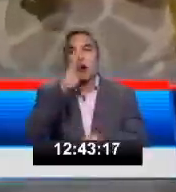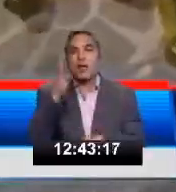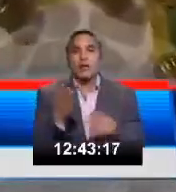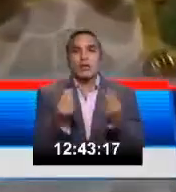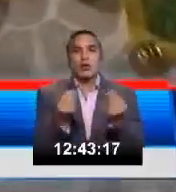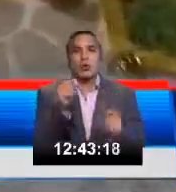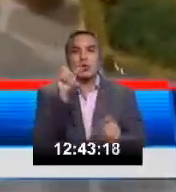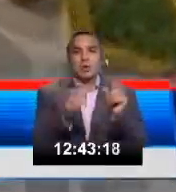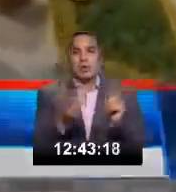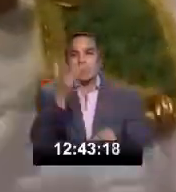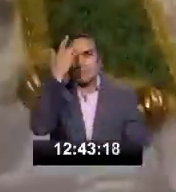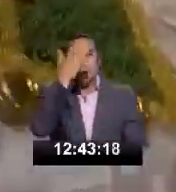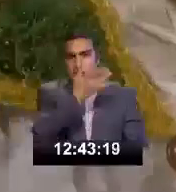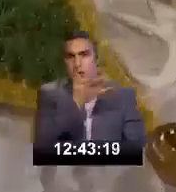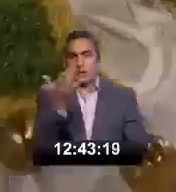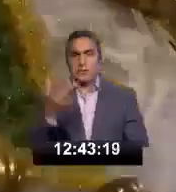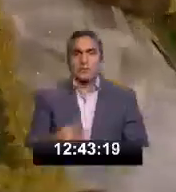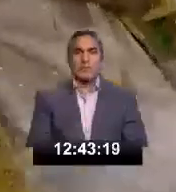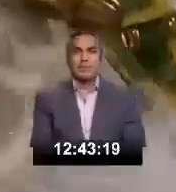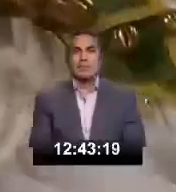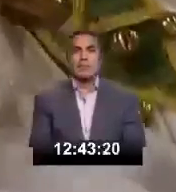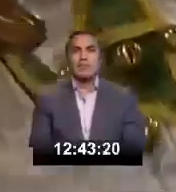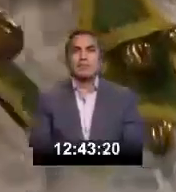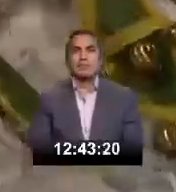pamela montilla tc-televisión